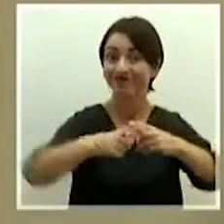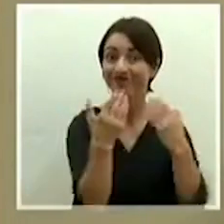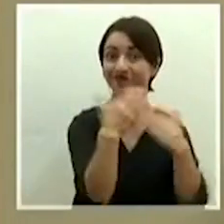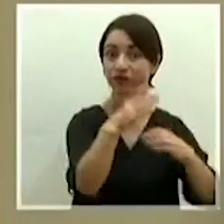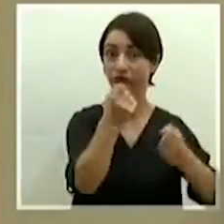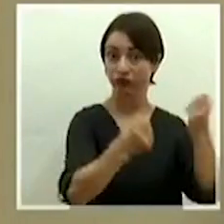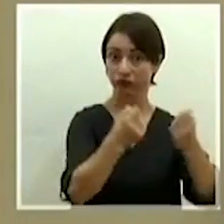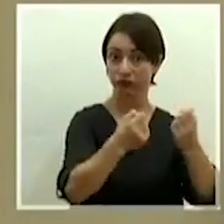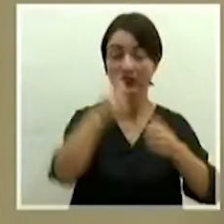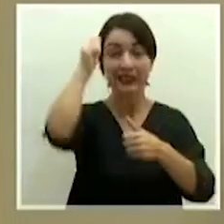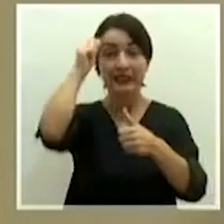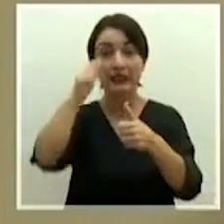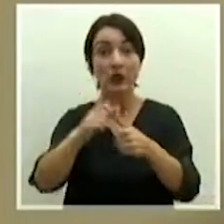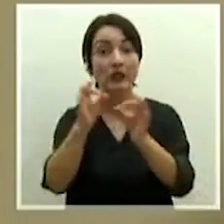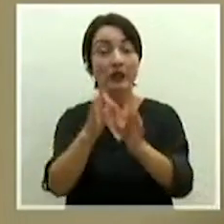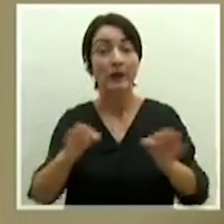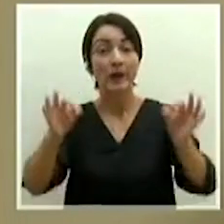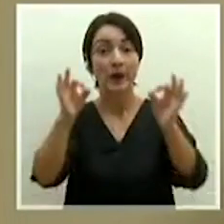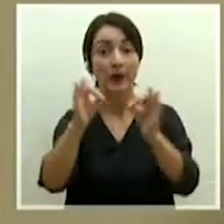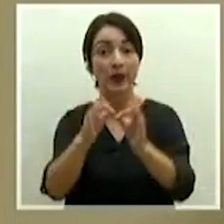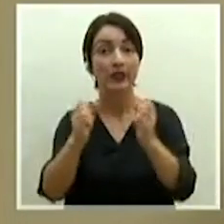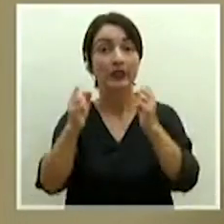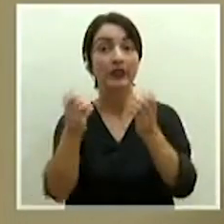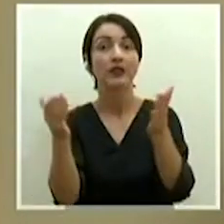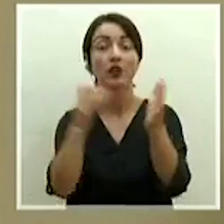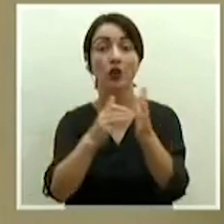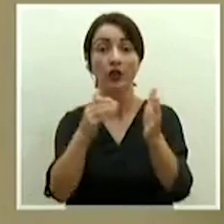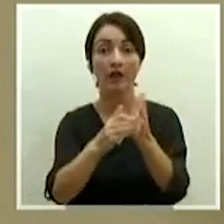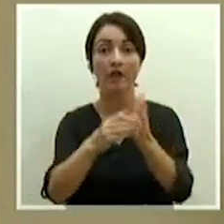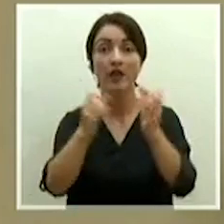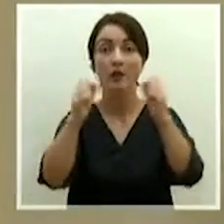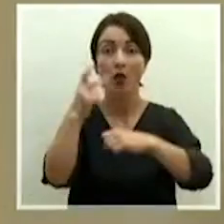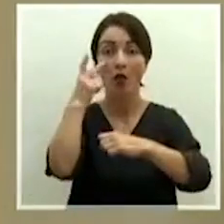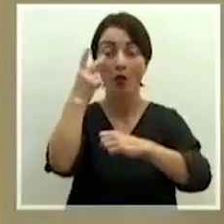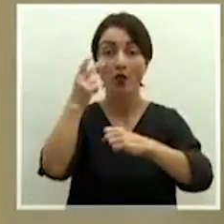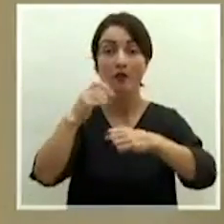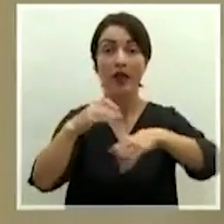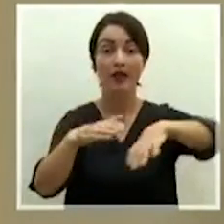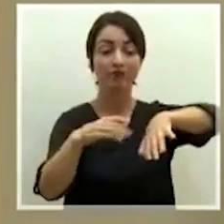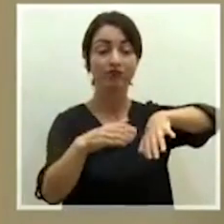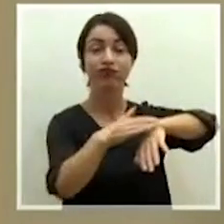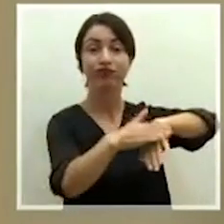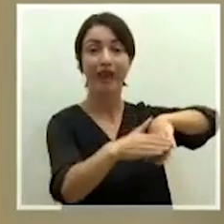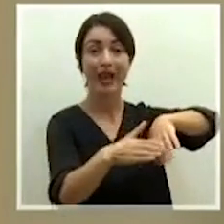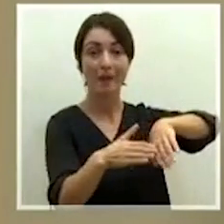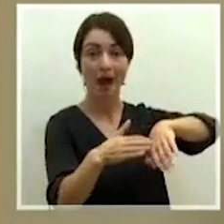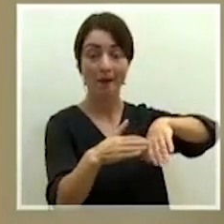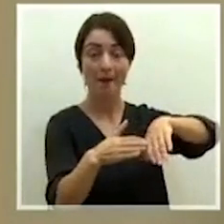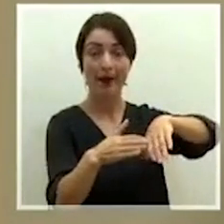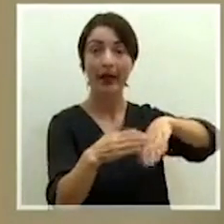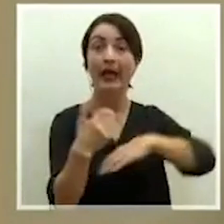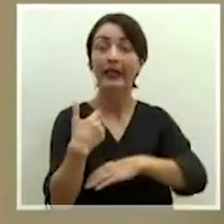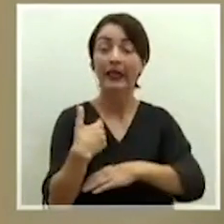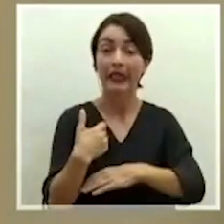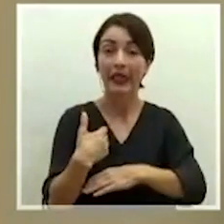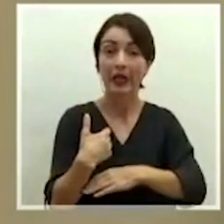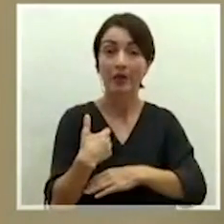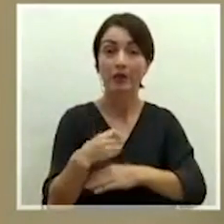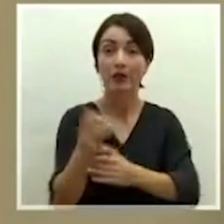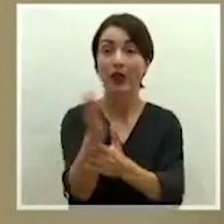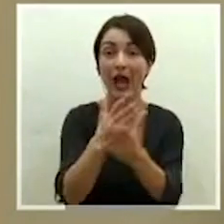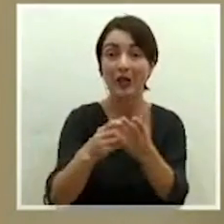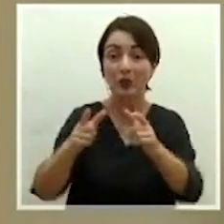importante recordar también, y tal vez si podemos volver a colocar el mapa, que tenemos algunos